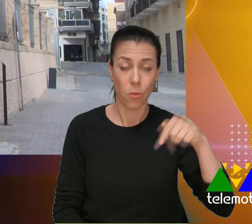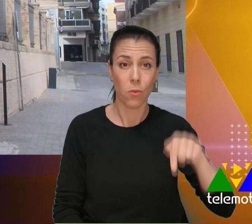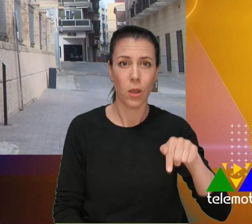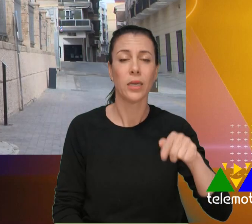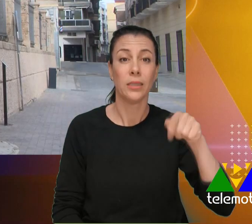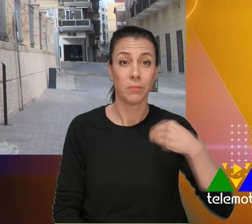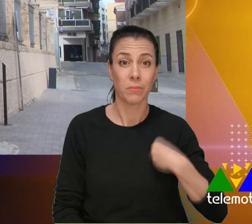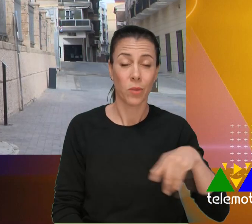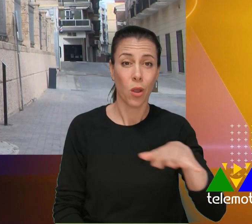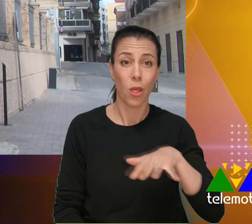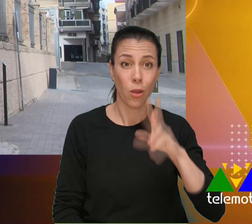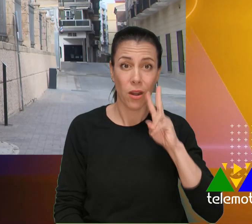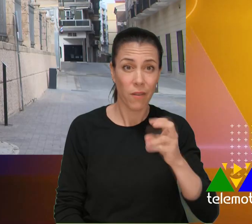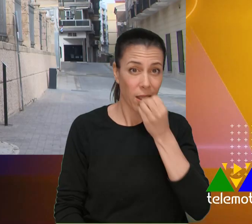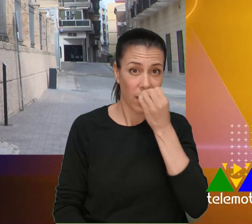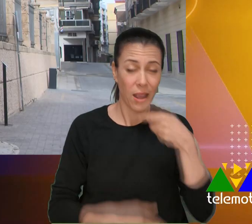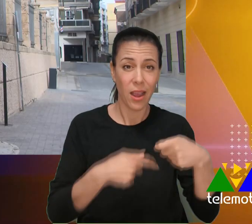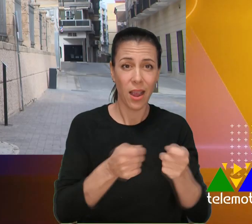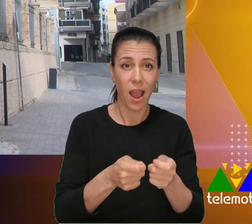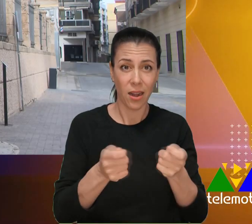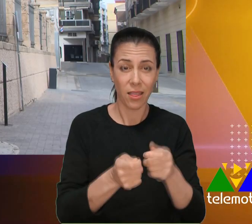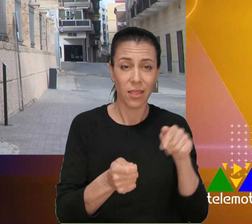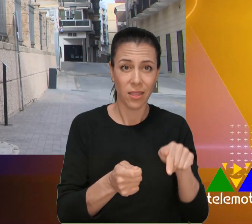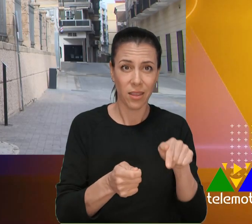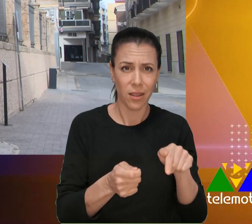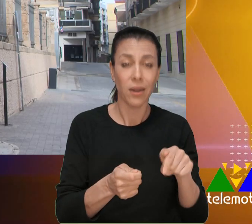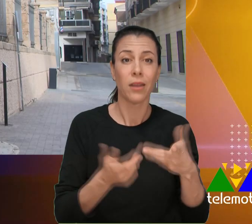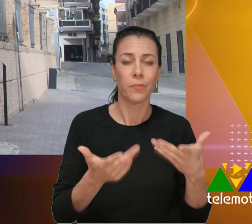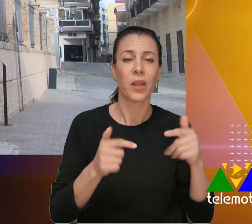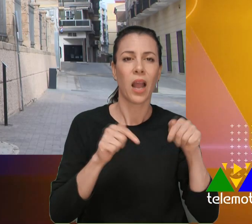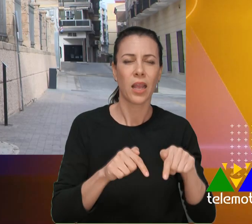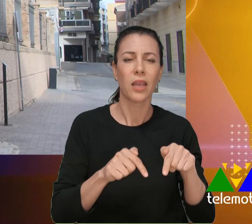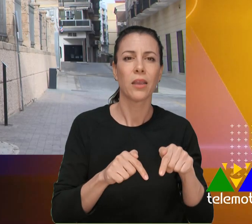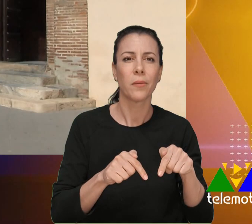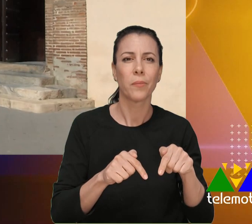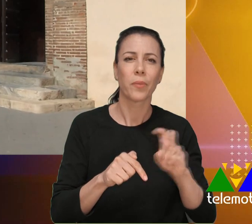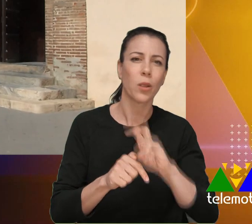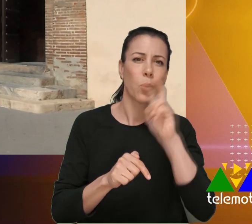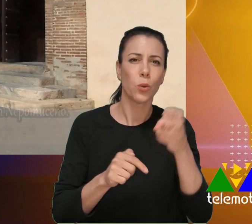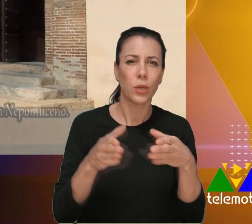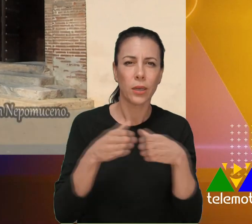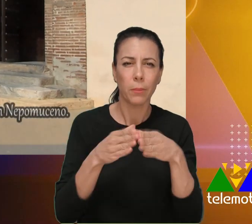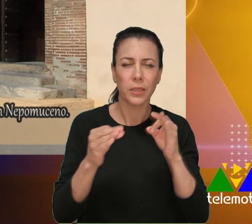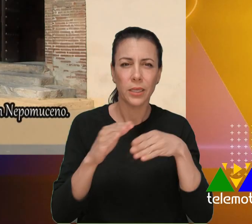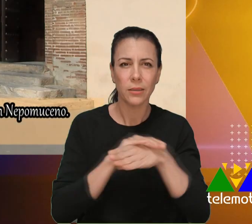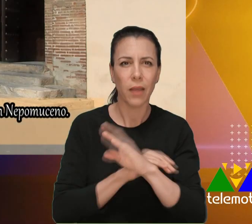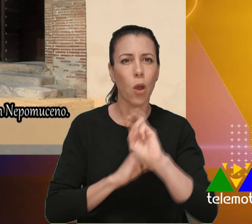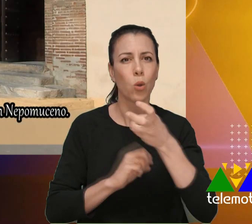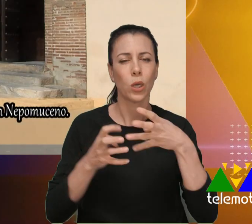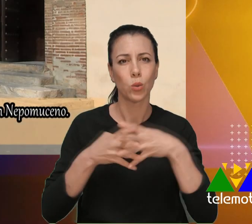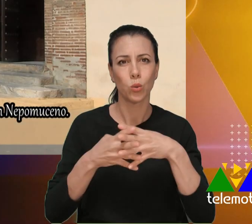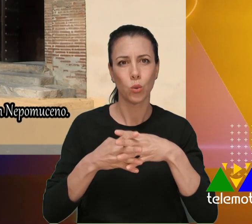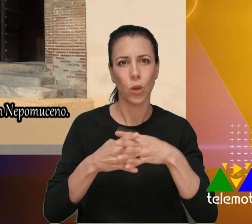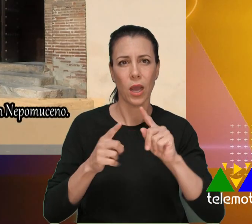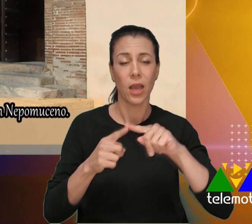zona donde hoy está el jardín, la capilla bautismal. Ajá. Y aquí pues había otra capilla de entrada, otra estructura de entrada que